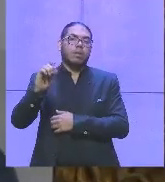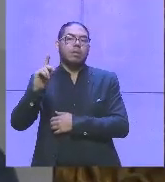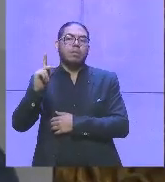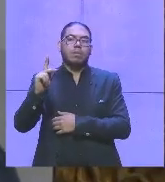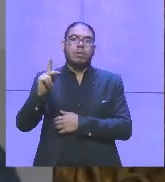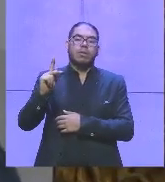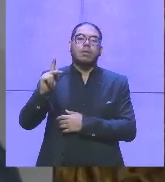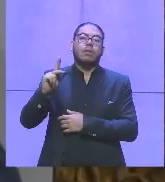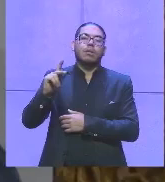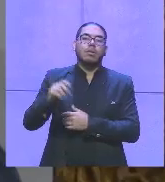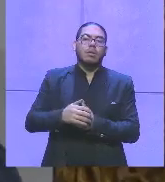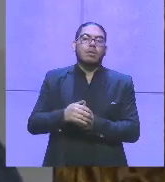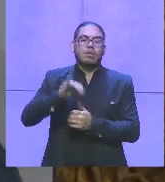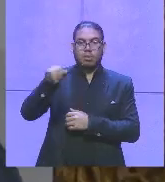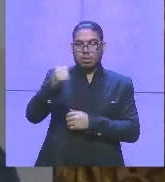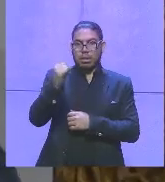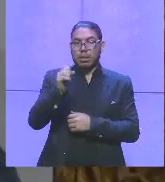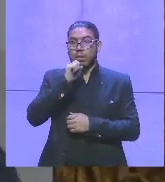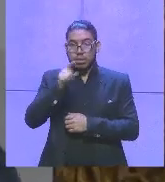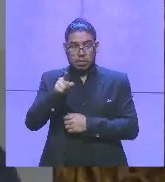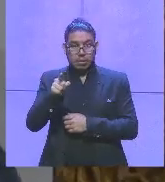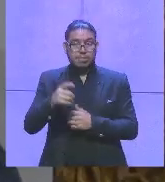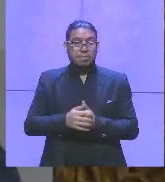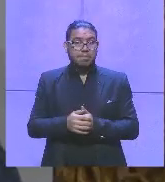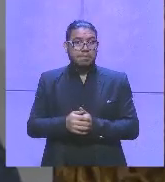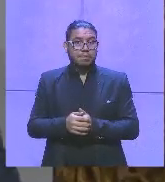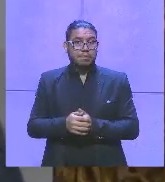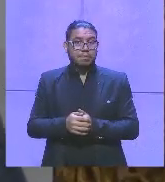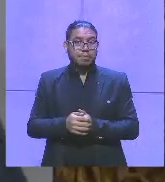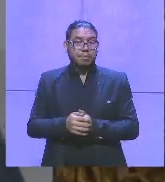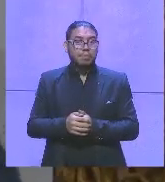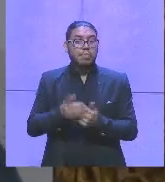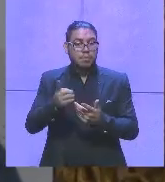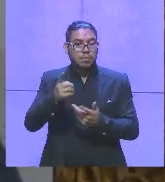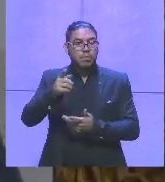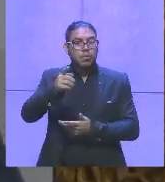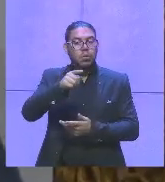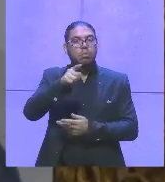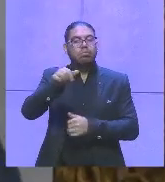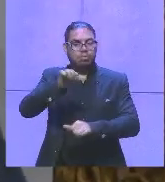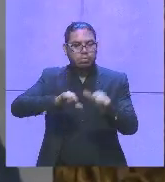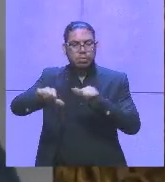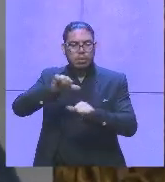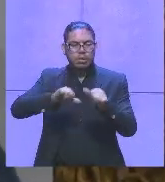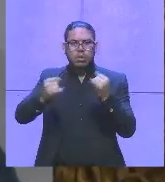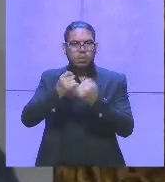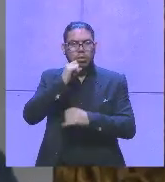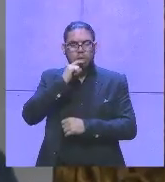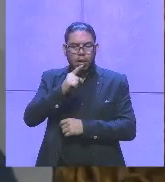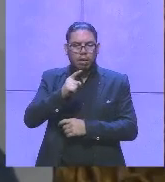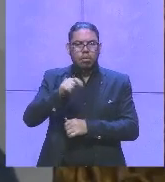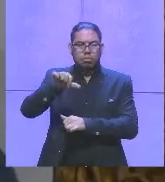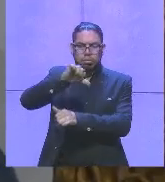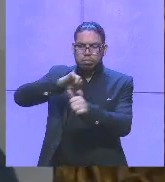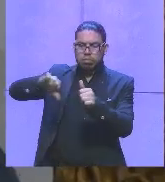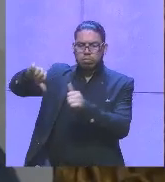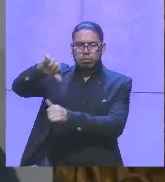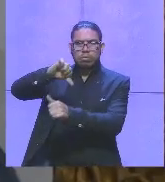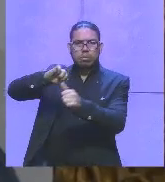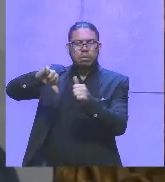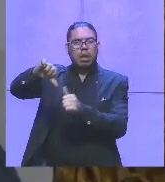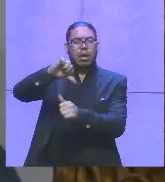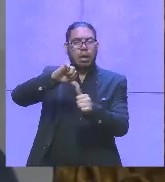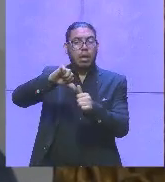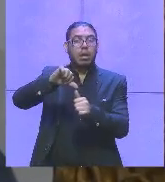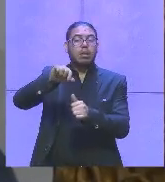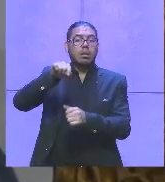tuvo nuestro sistema electoral y también las alternancias que se fueron dando en el poder.